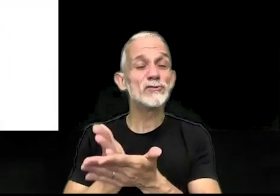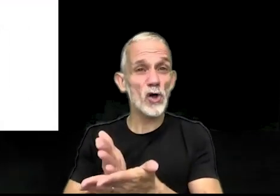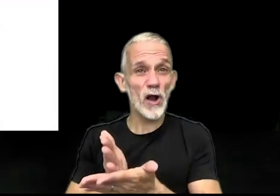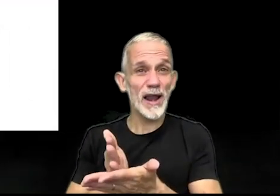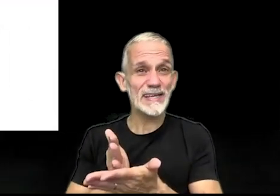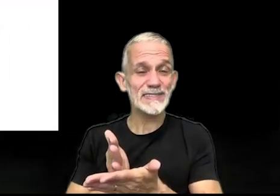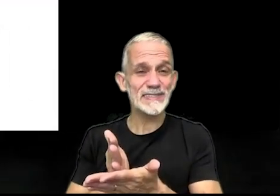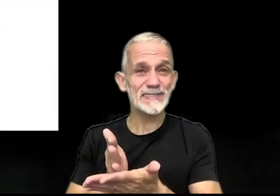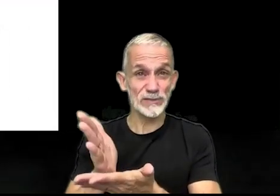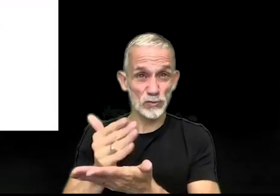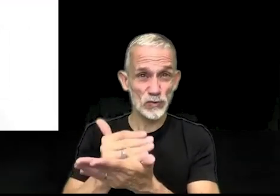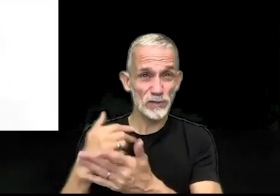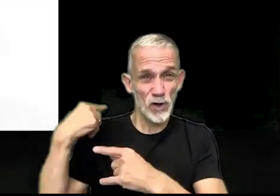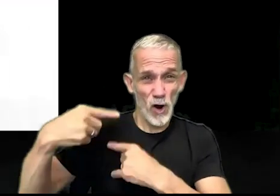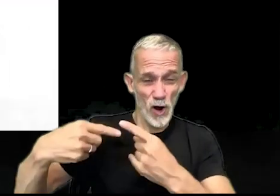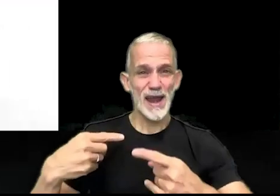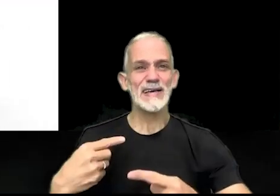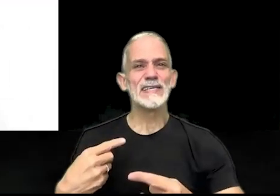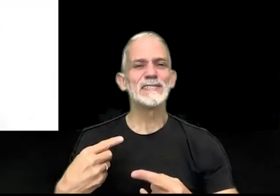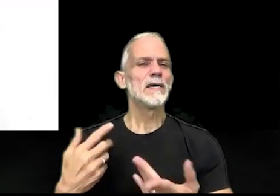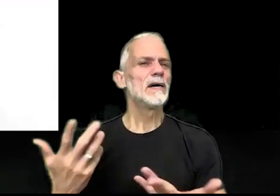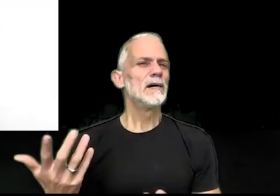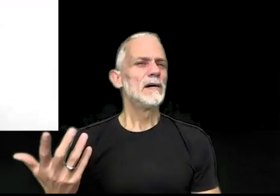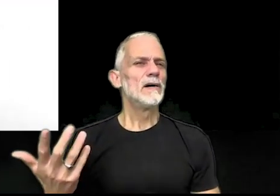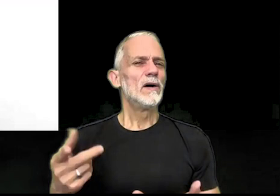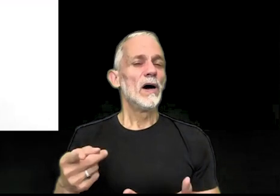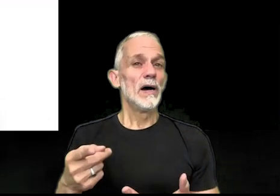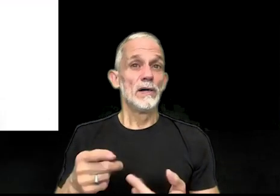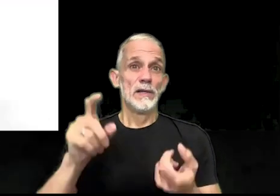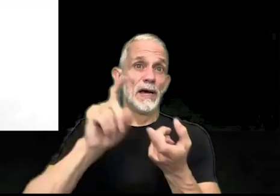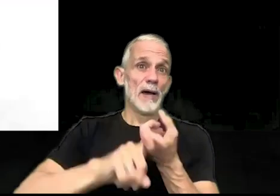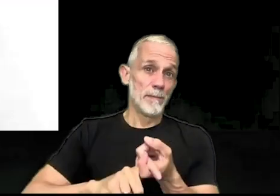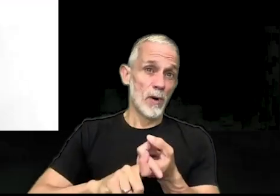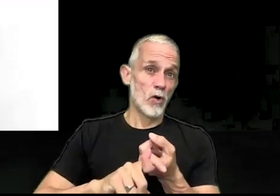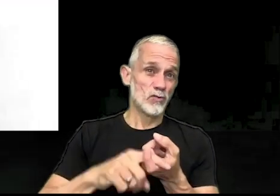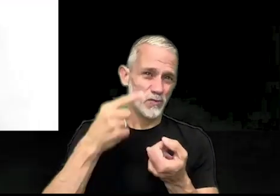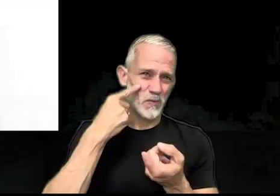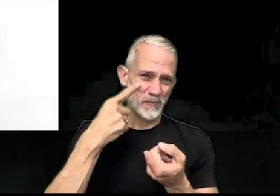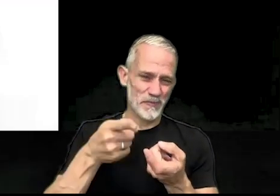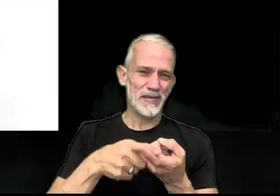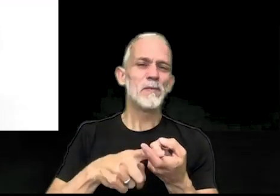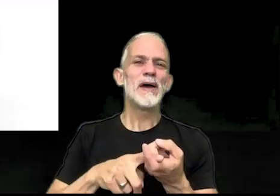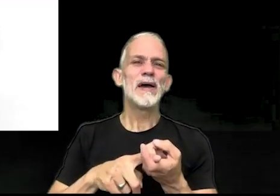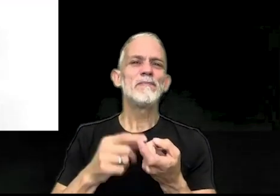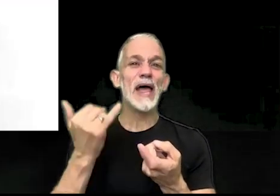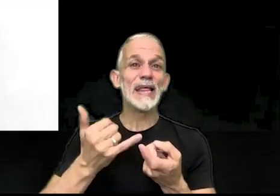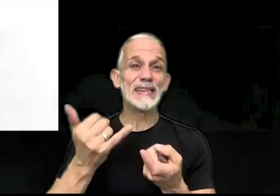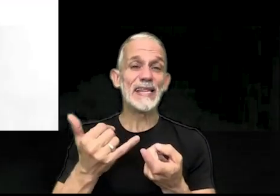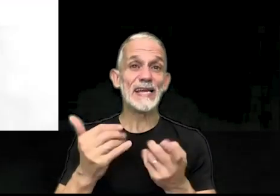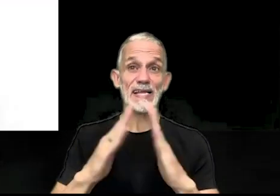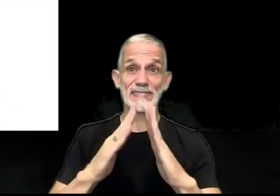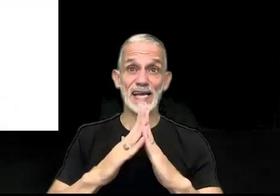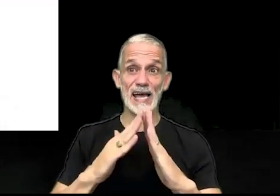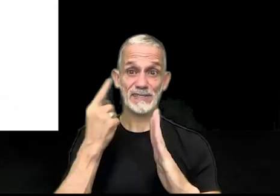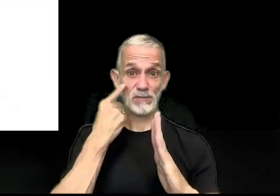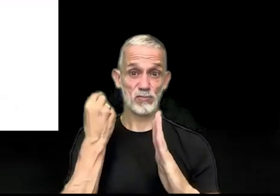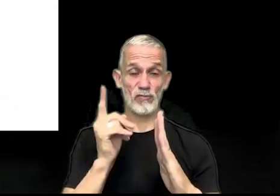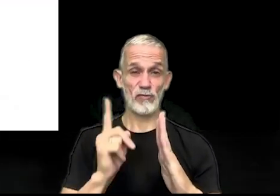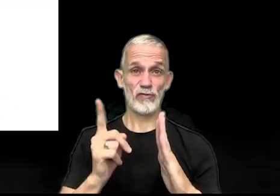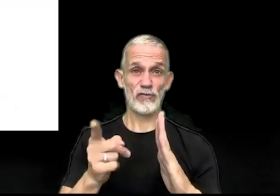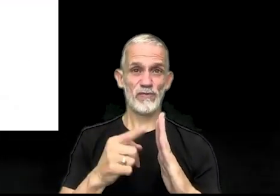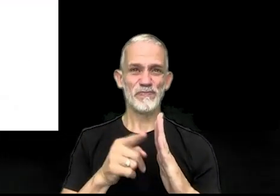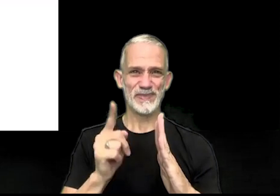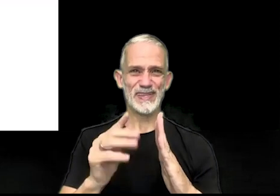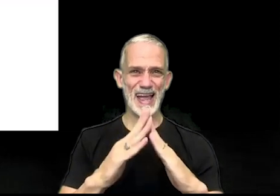sucesiones indivisas, cuando el cónyuge supérstite mantiene su casa habitación